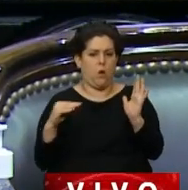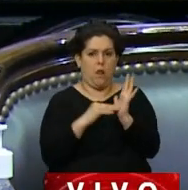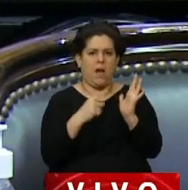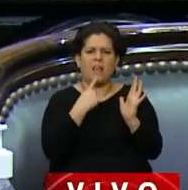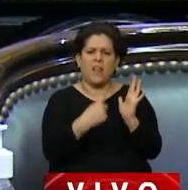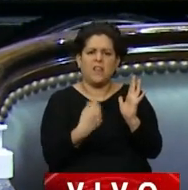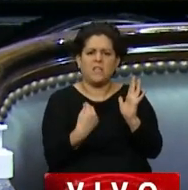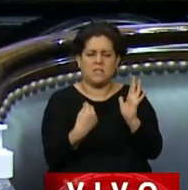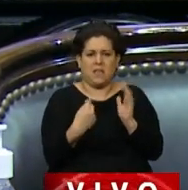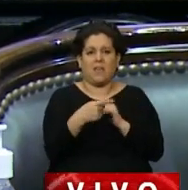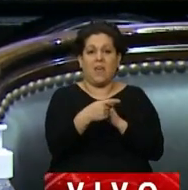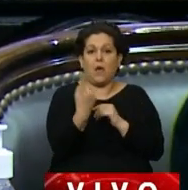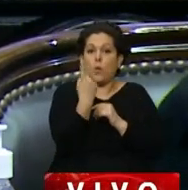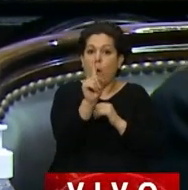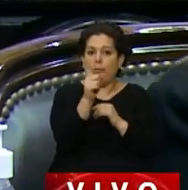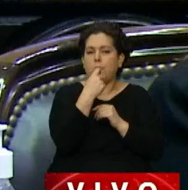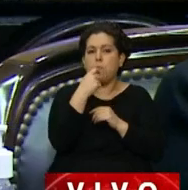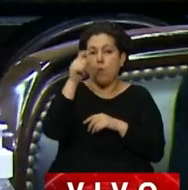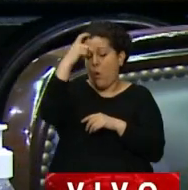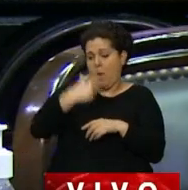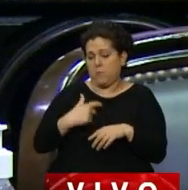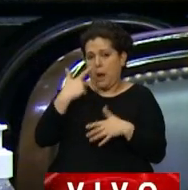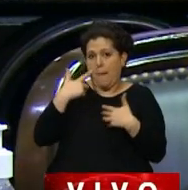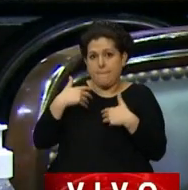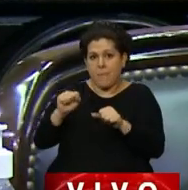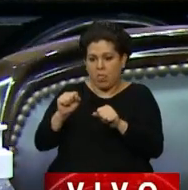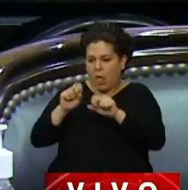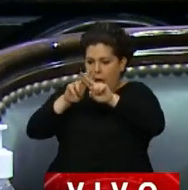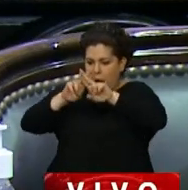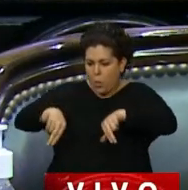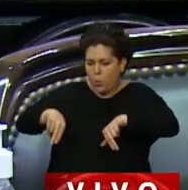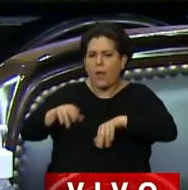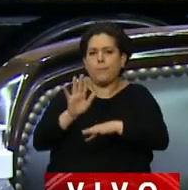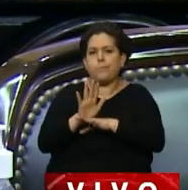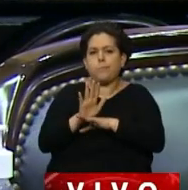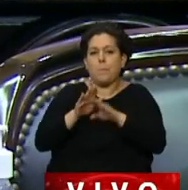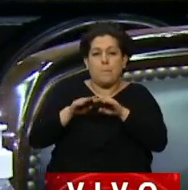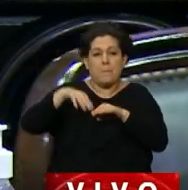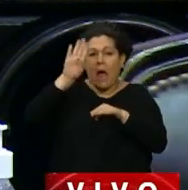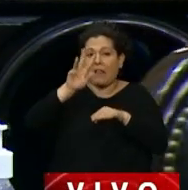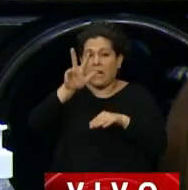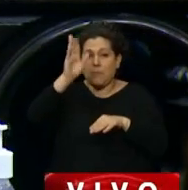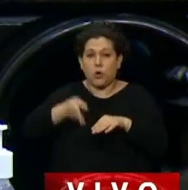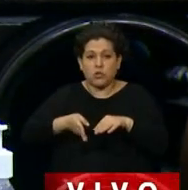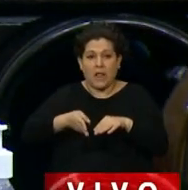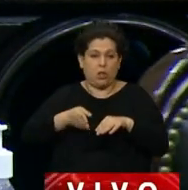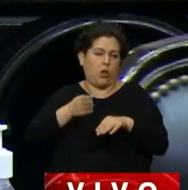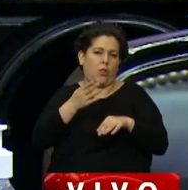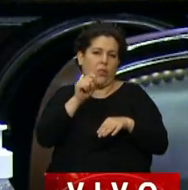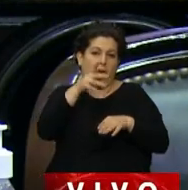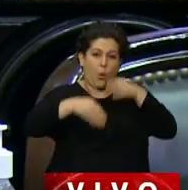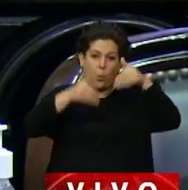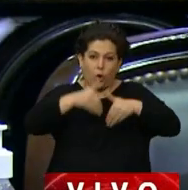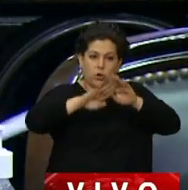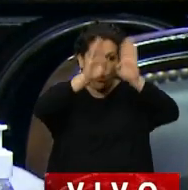a pedido de parte, que cuando alguien detecte la nulidad de más del 3% de votos en una urna, se